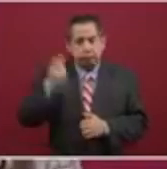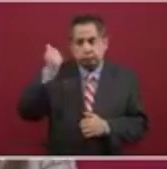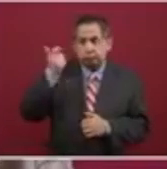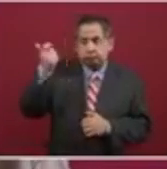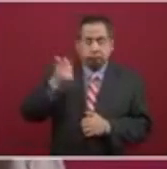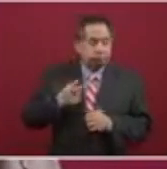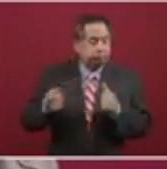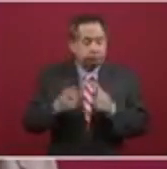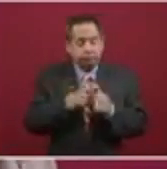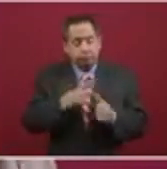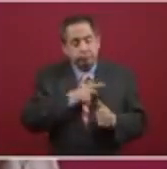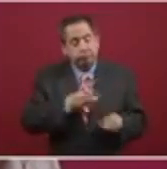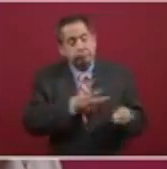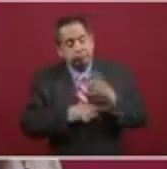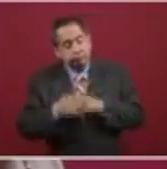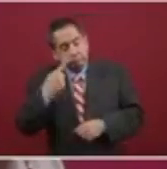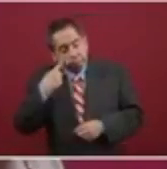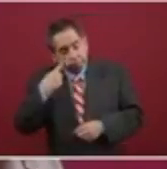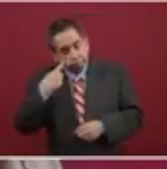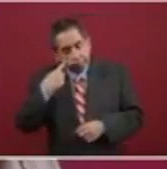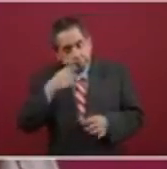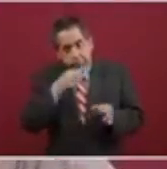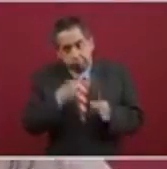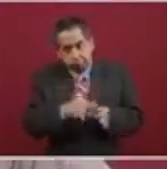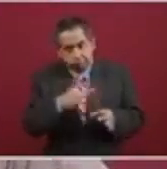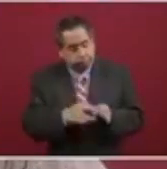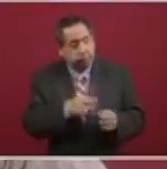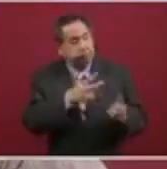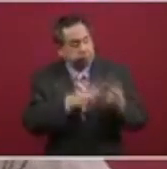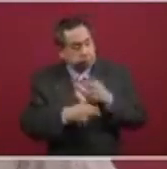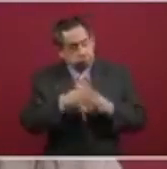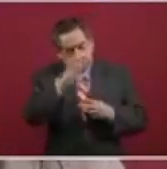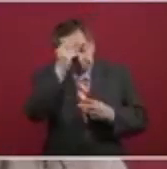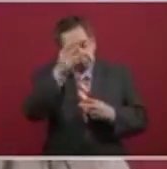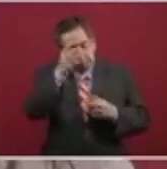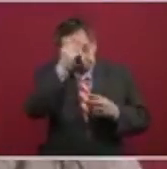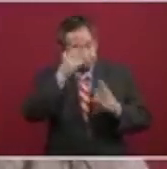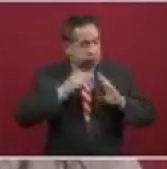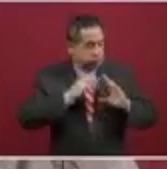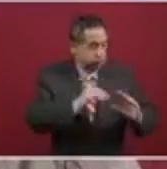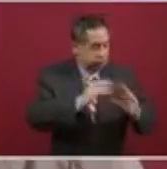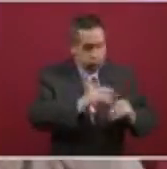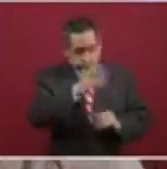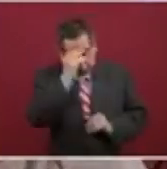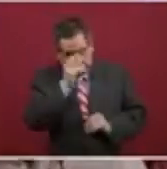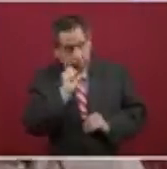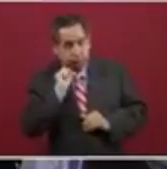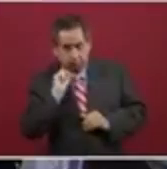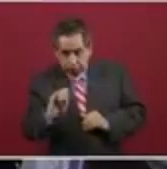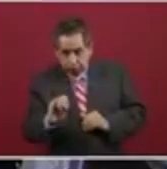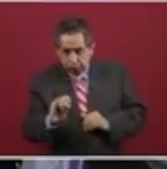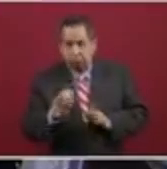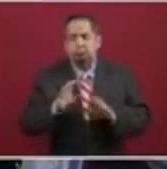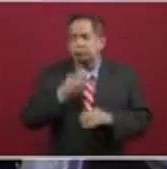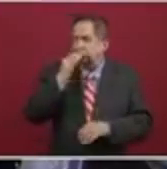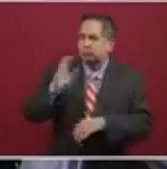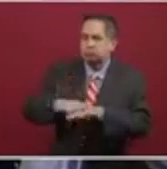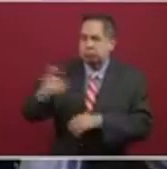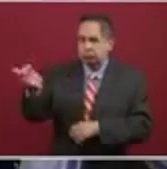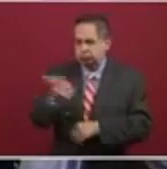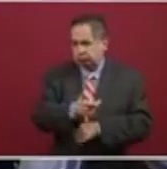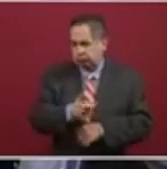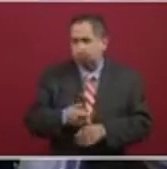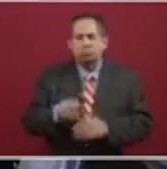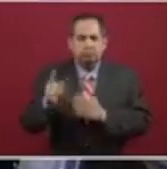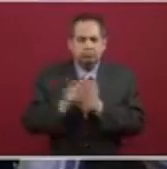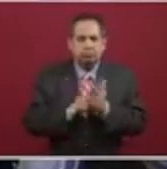está condicionado a que los jóvenes se capaciten. Entonces, es el tutor el que nos informa